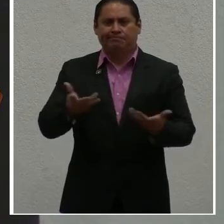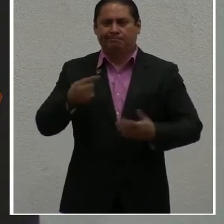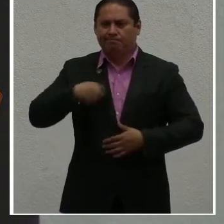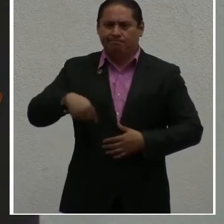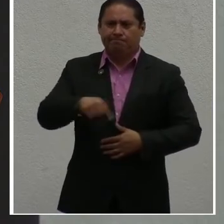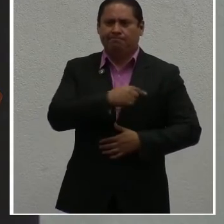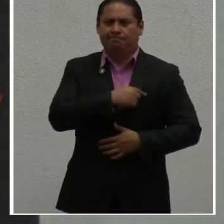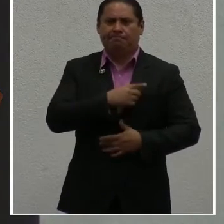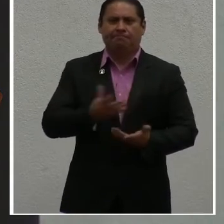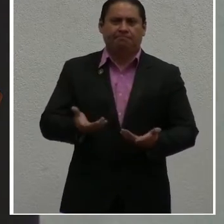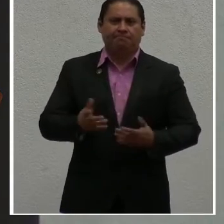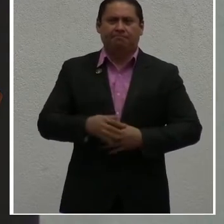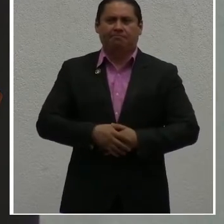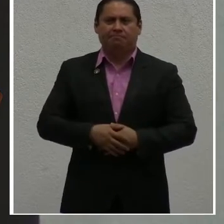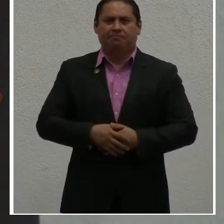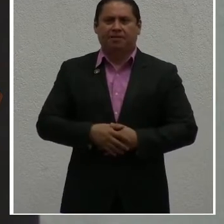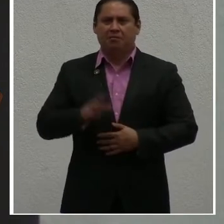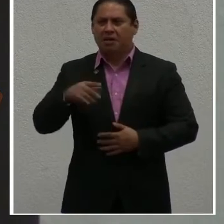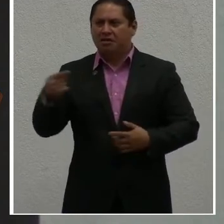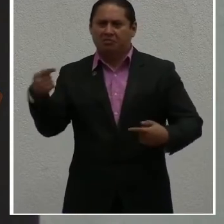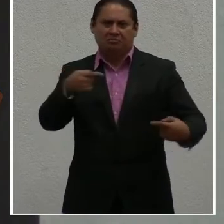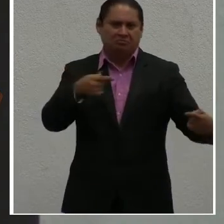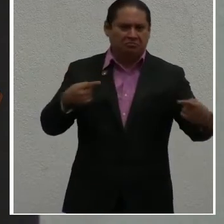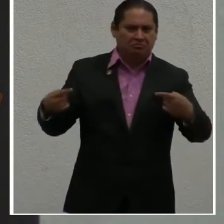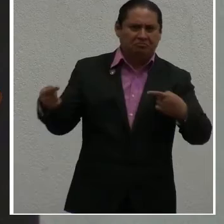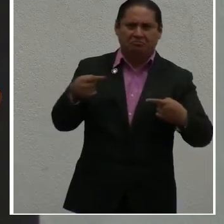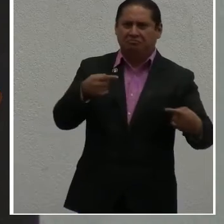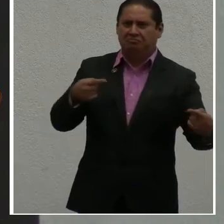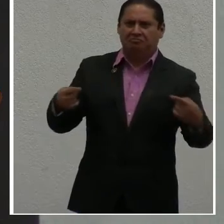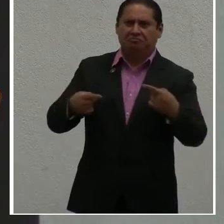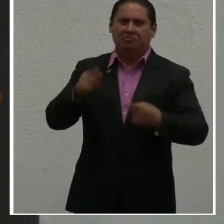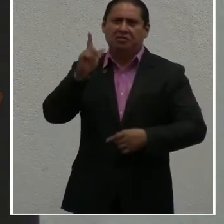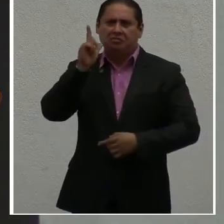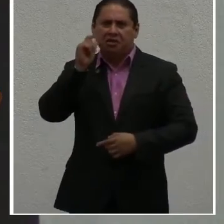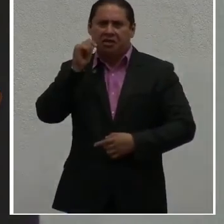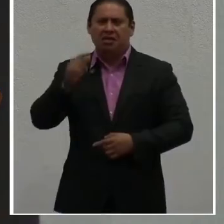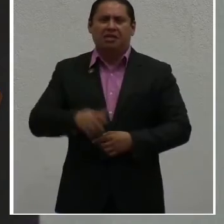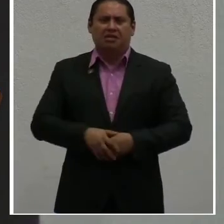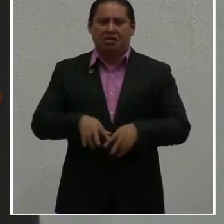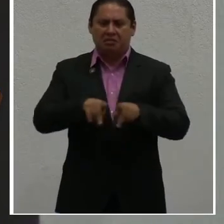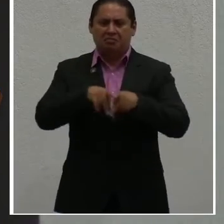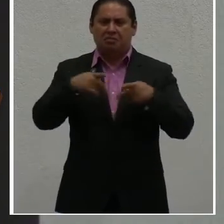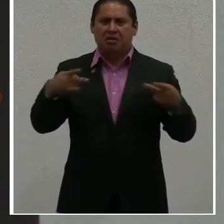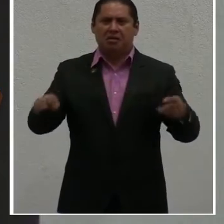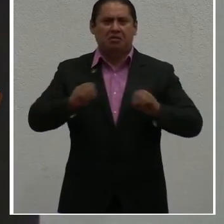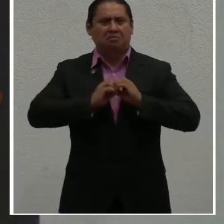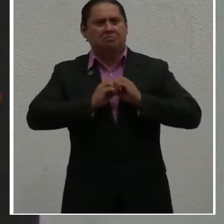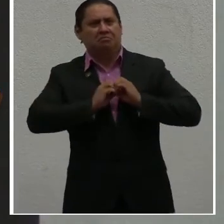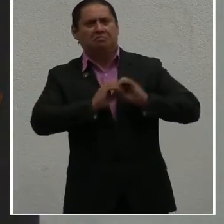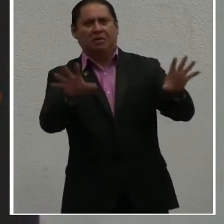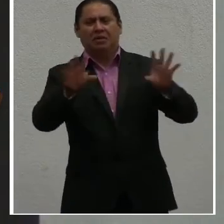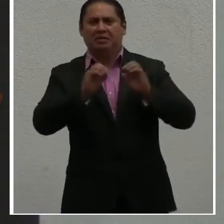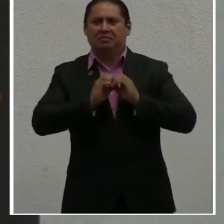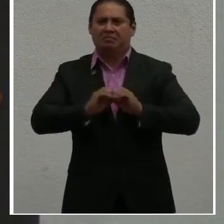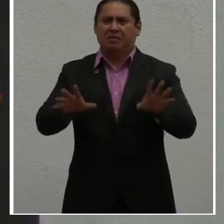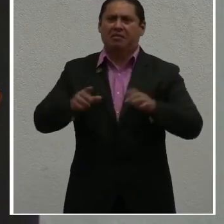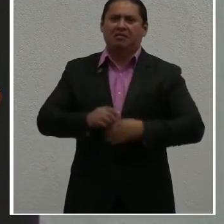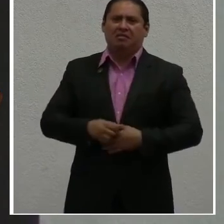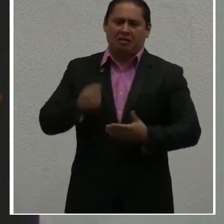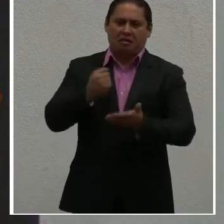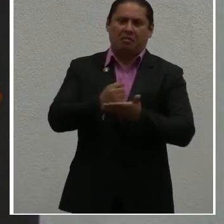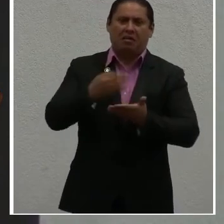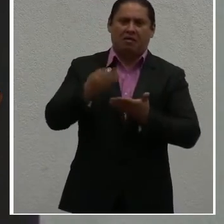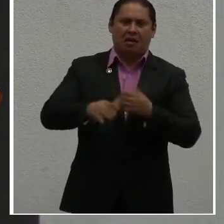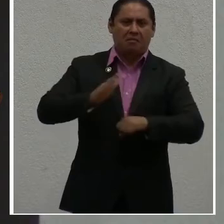aquí dándonos en la torre. Tal vez mañana yo tengo un periodicazo allá por mi rumbo. Es que está aprobando más